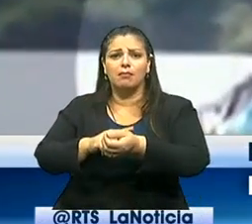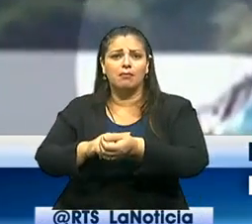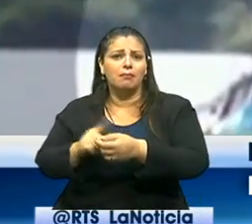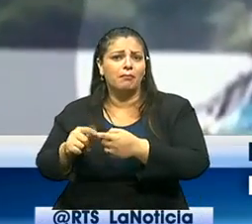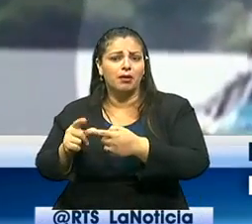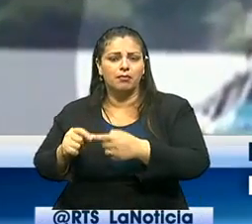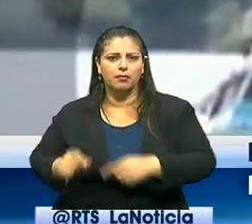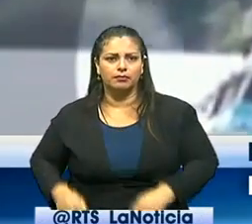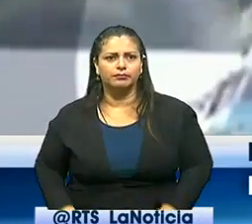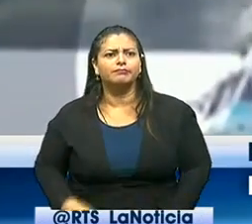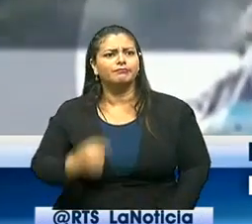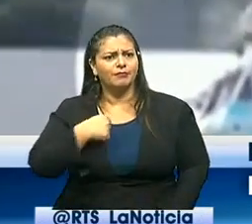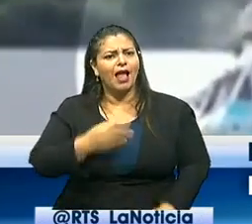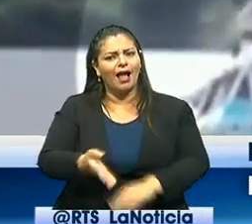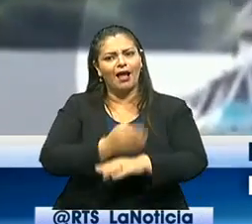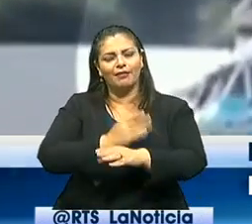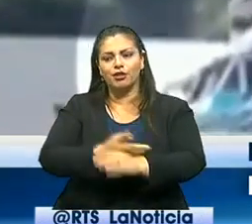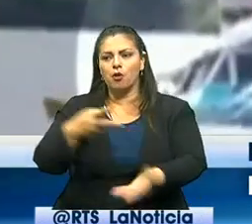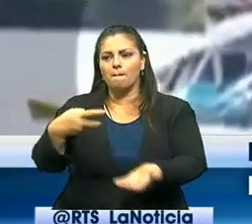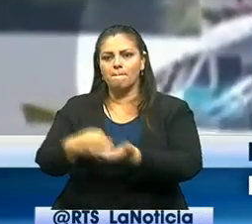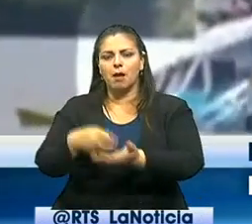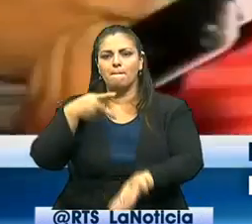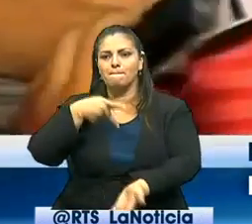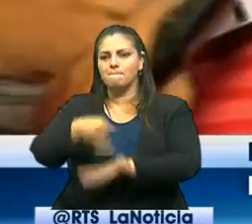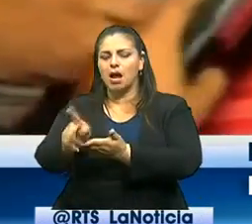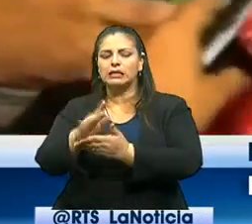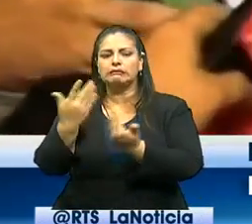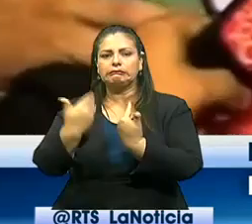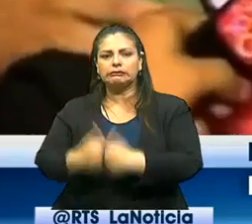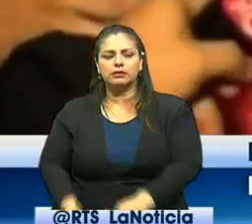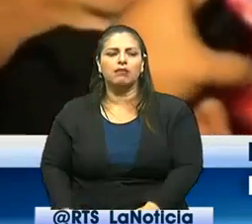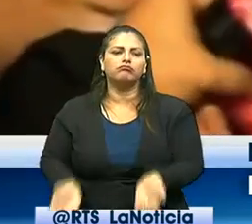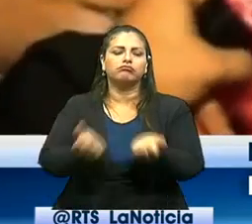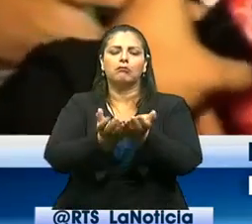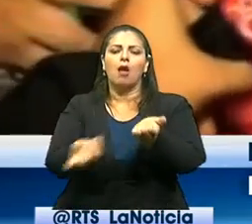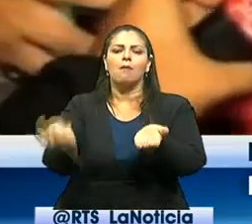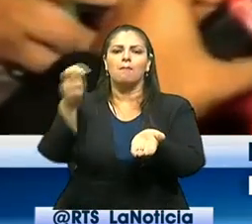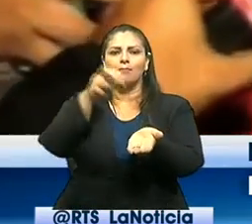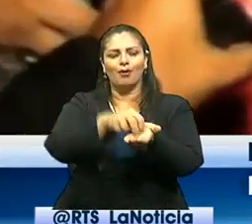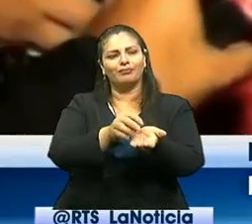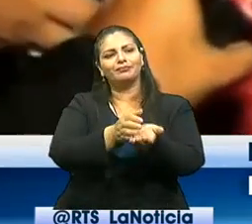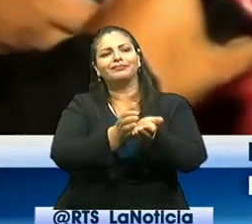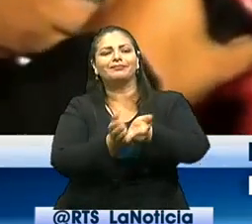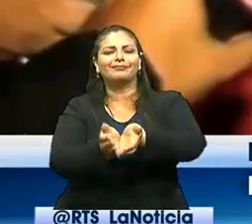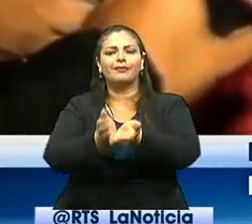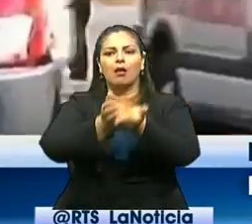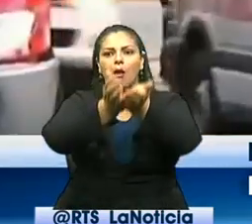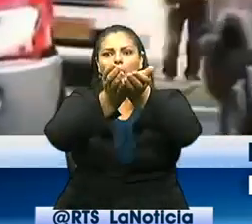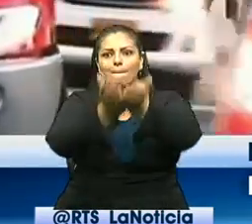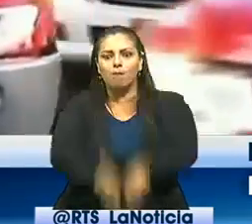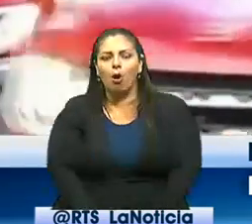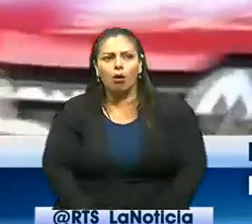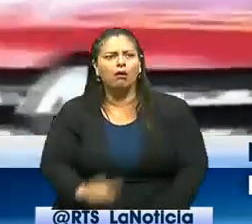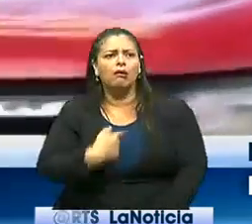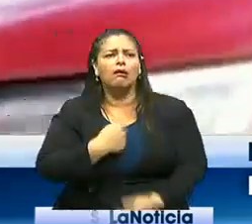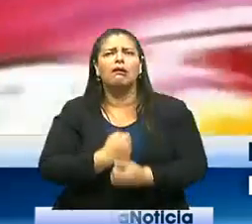esta otra oportunidad y nosotros tenemos que aprovechar. Lo importante es que la mayoría estamos vivos.